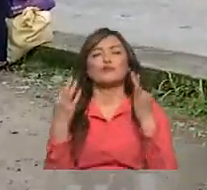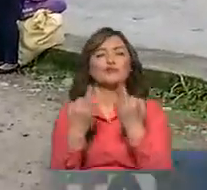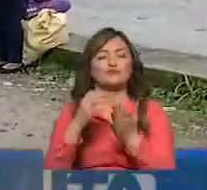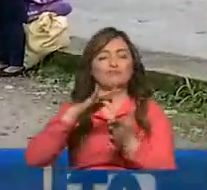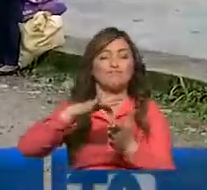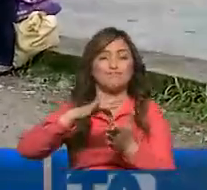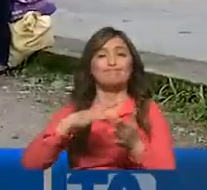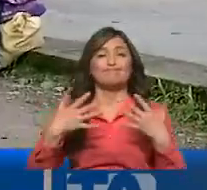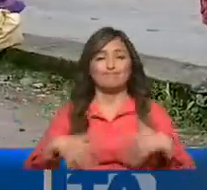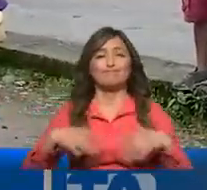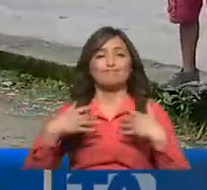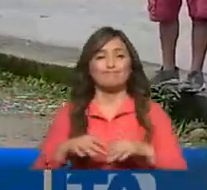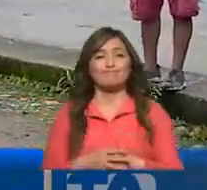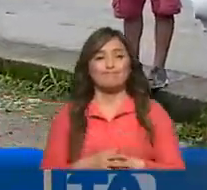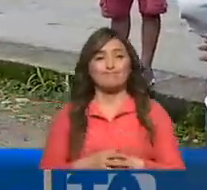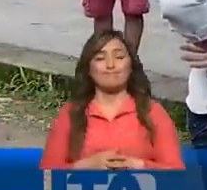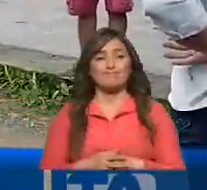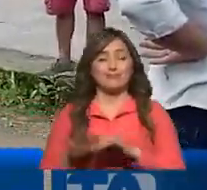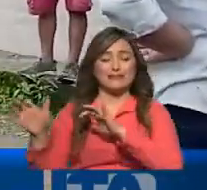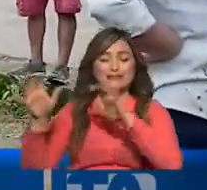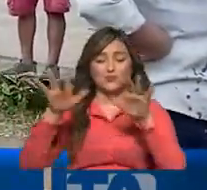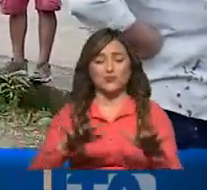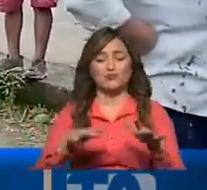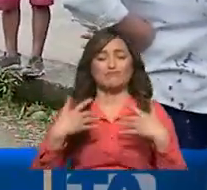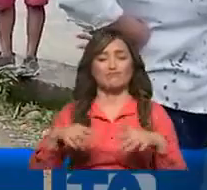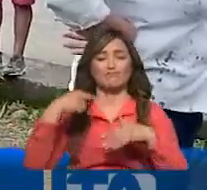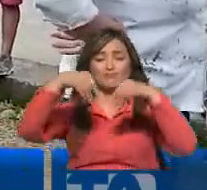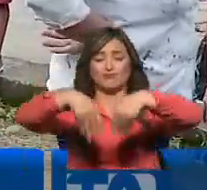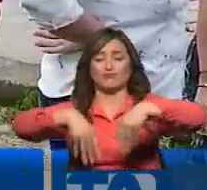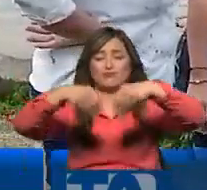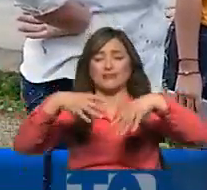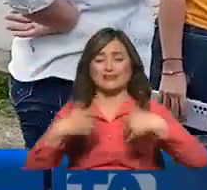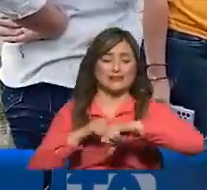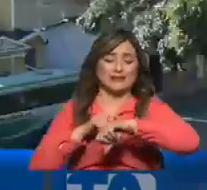en riesgo y eso no se podría evitar cuando se presente el próximo invierno